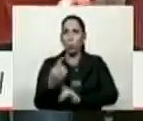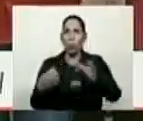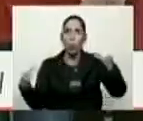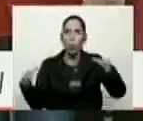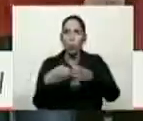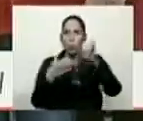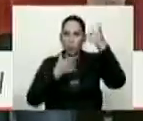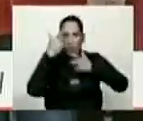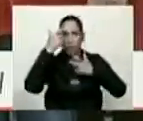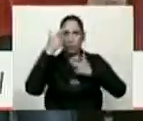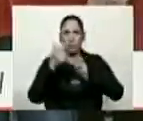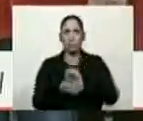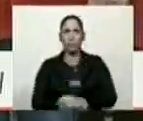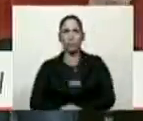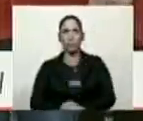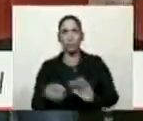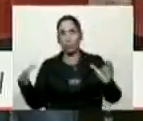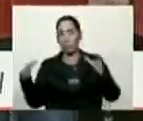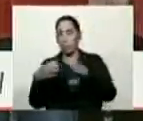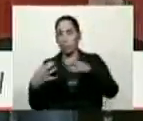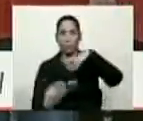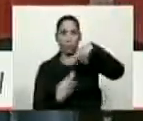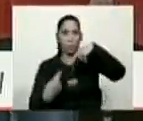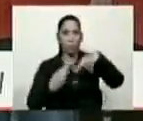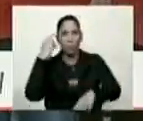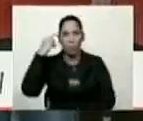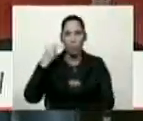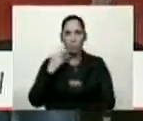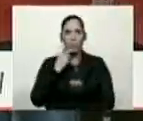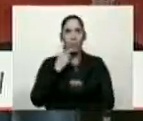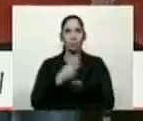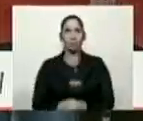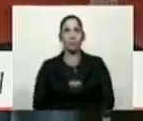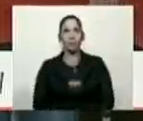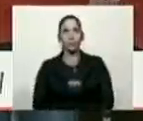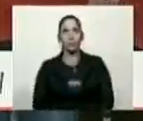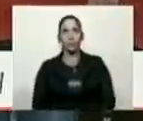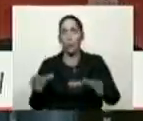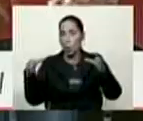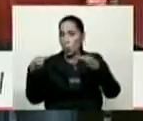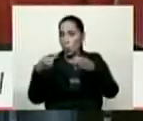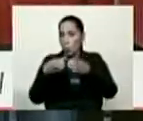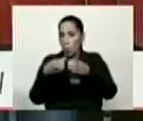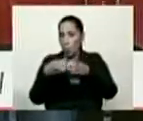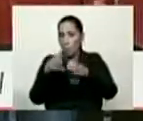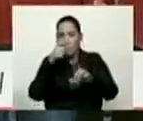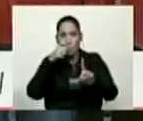Chávez, el grupo de la revolución bolivariana, el grupo del pueblo.